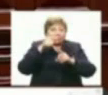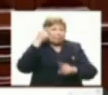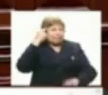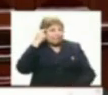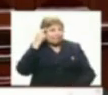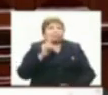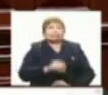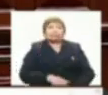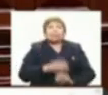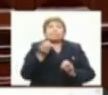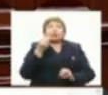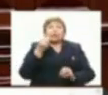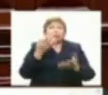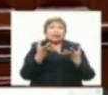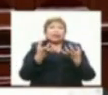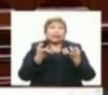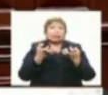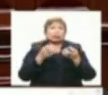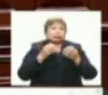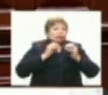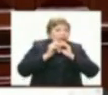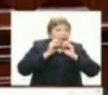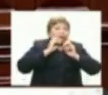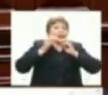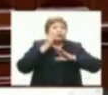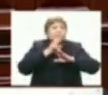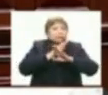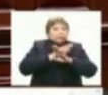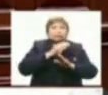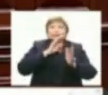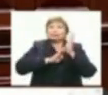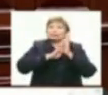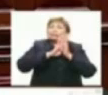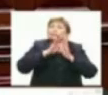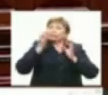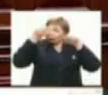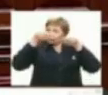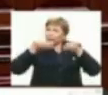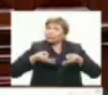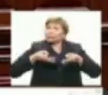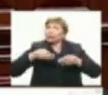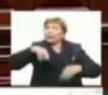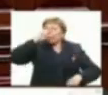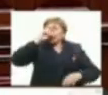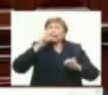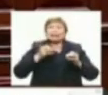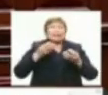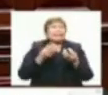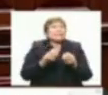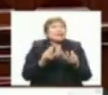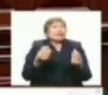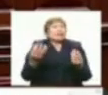apuntamos, porque queremos construir un país más próspero, más justo, un país donde una